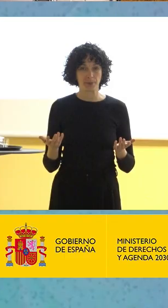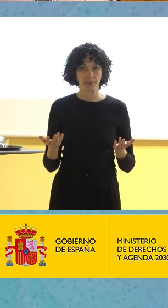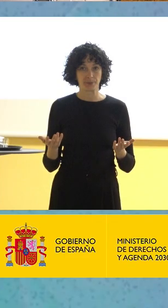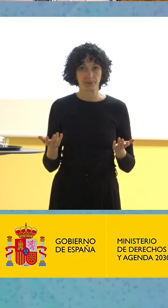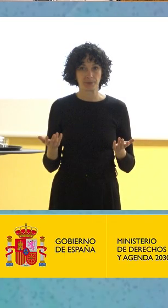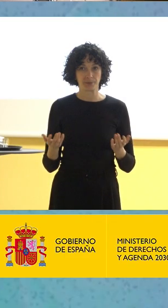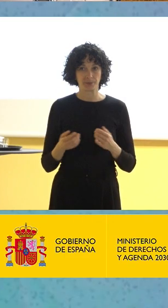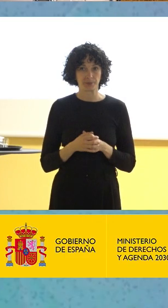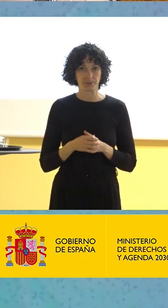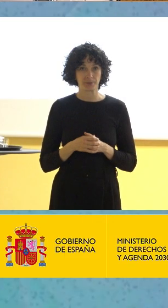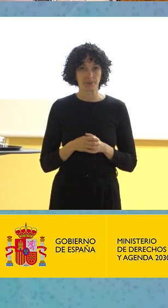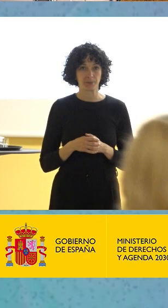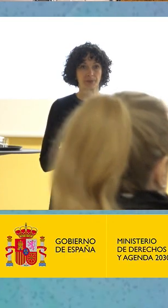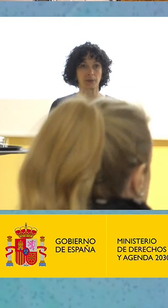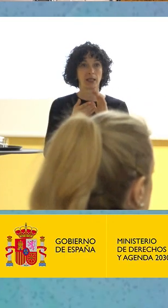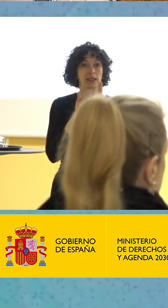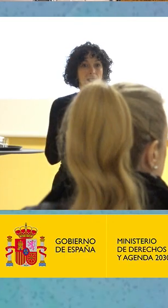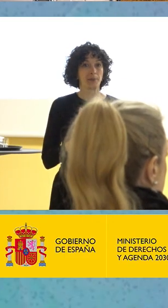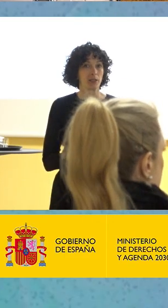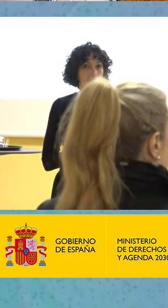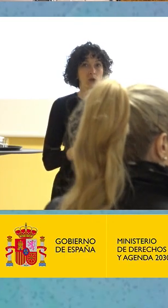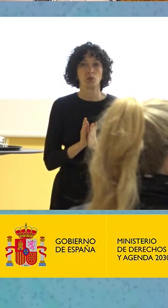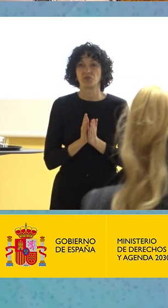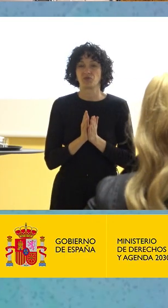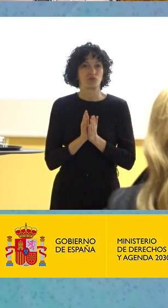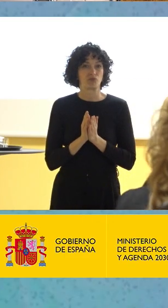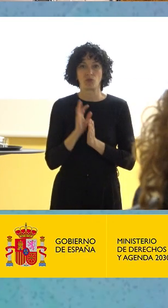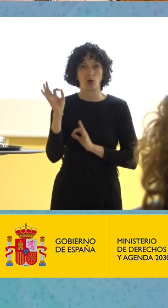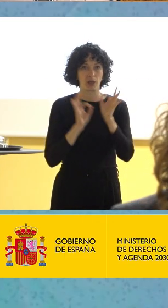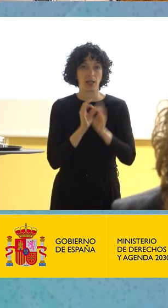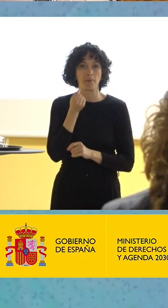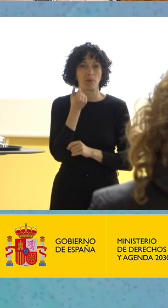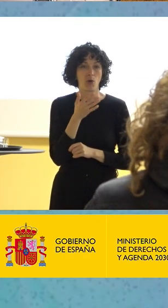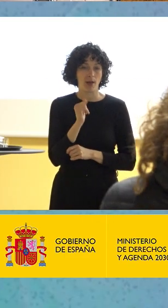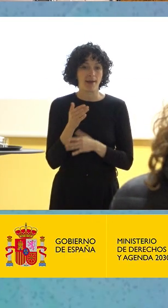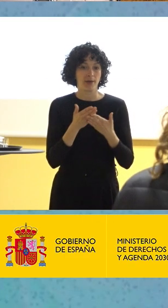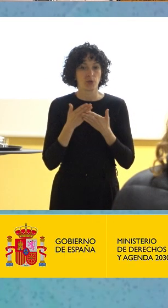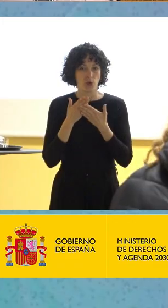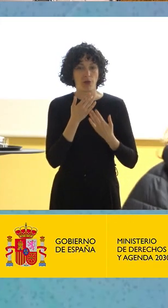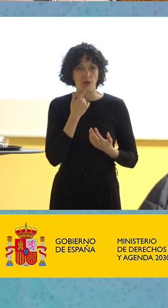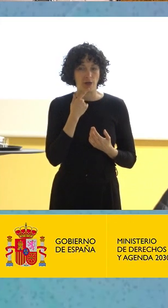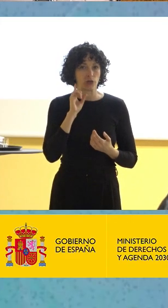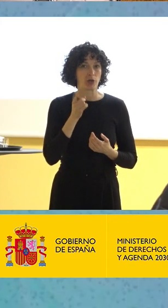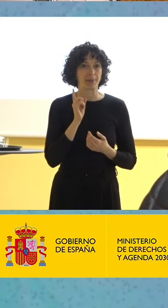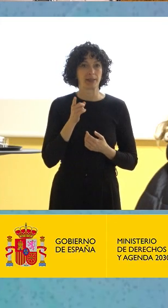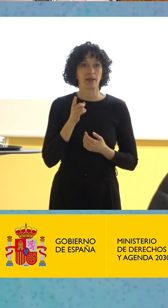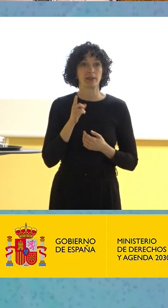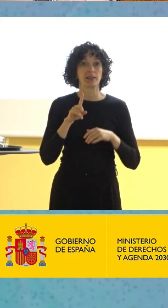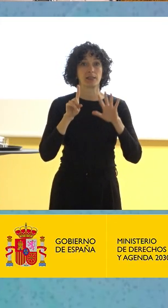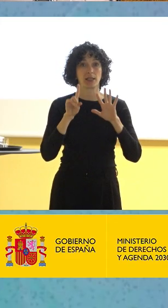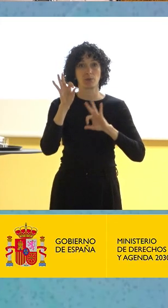muy escasas posibilidades de tratamiento terapéutico, ¿no? Aproximadamente los estudios nos dicen que tan solo un